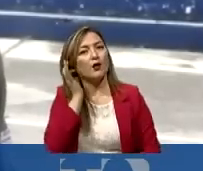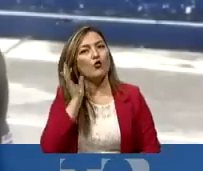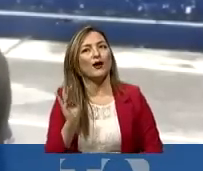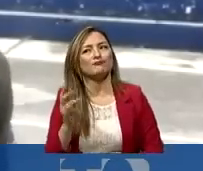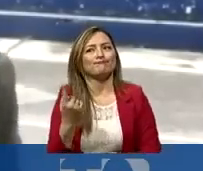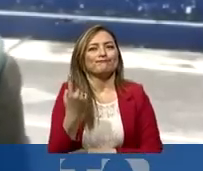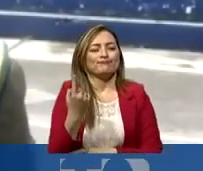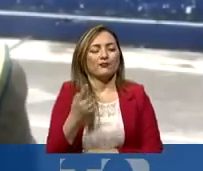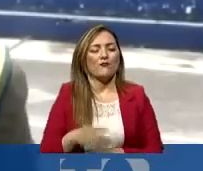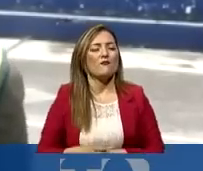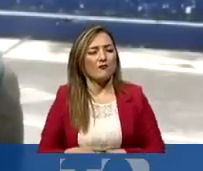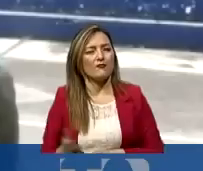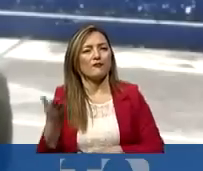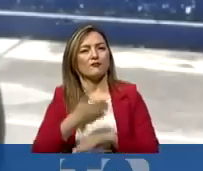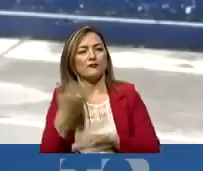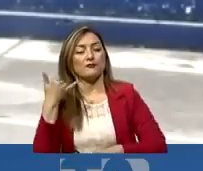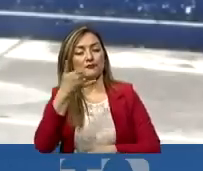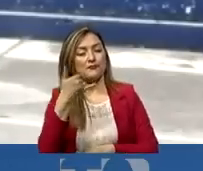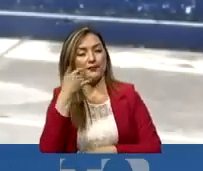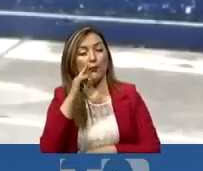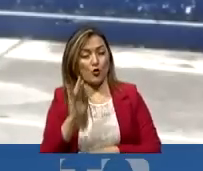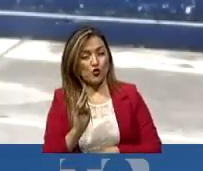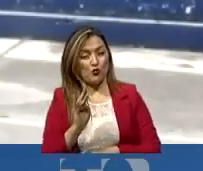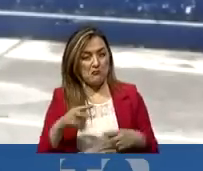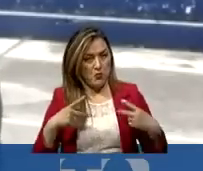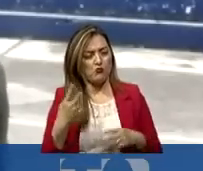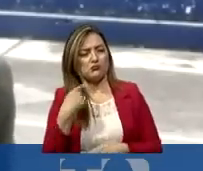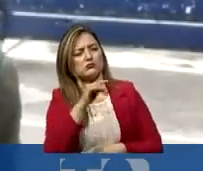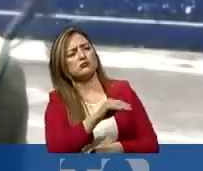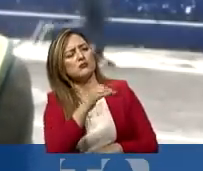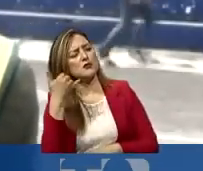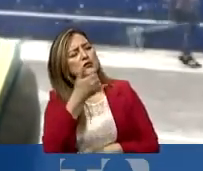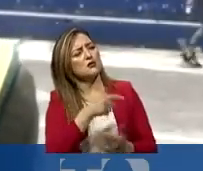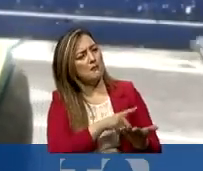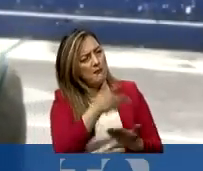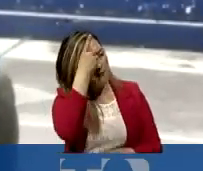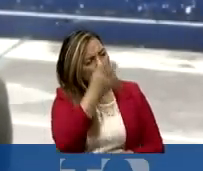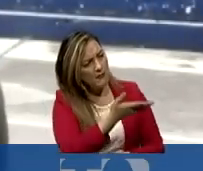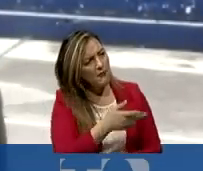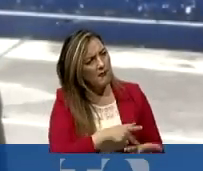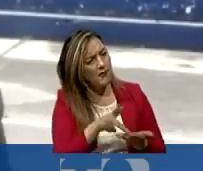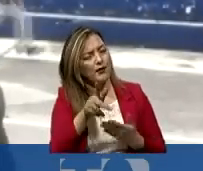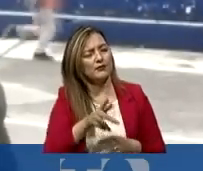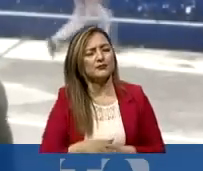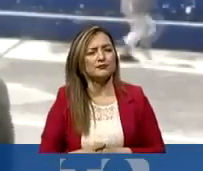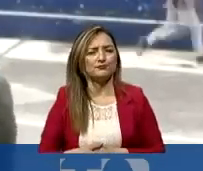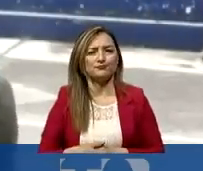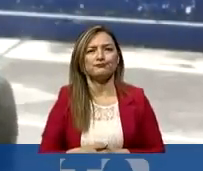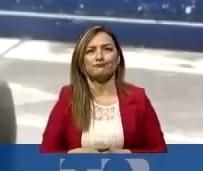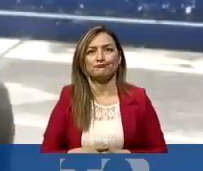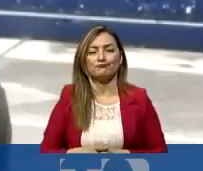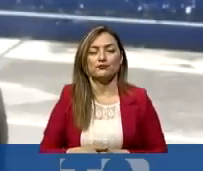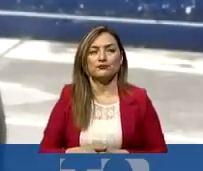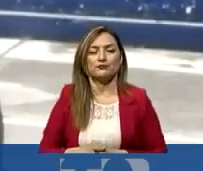amenazas por una cantidad de dinero que supuestamente había quedado en deuda el padre, que de paso había fallecido